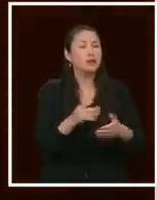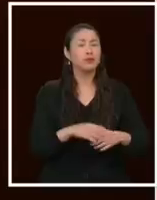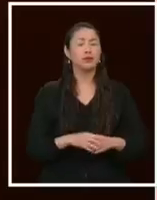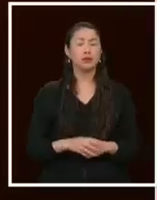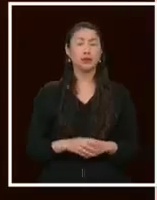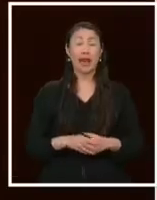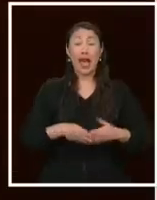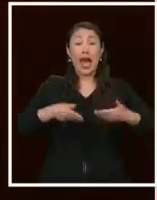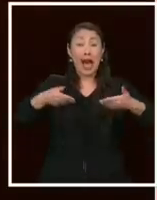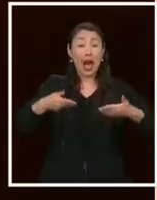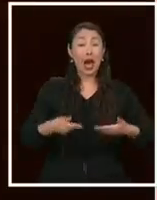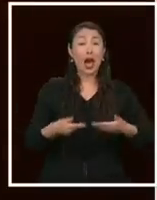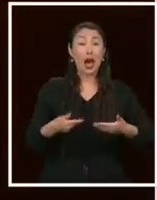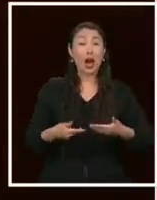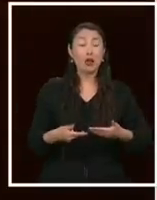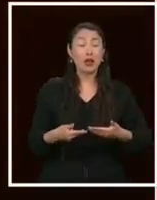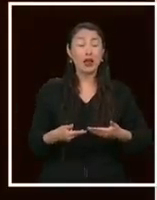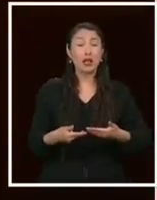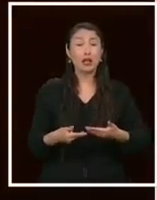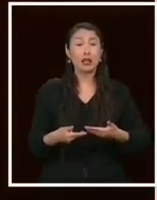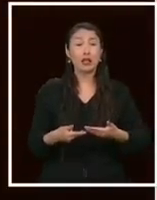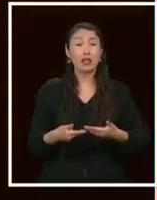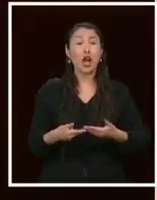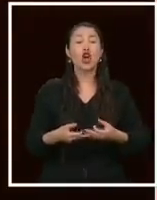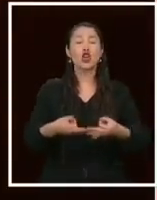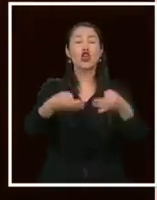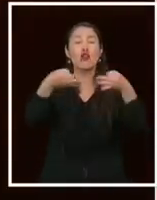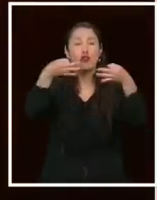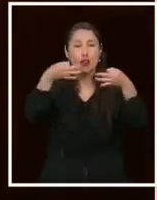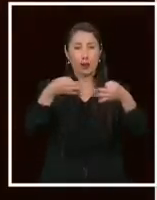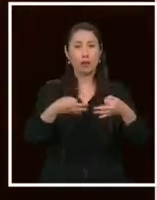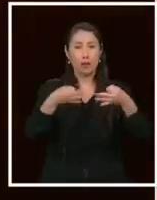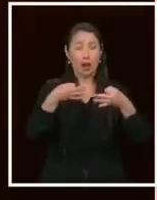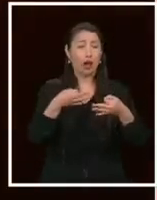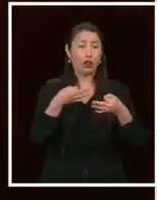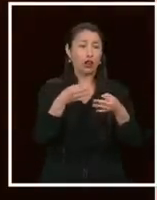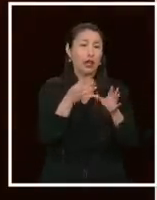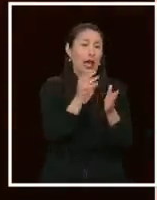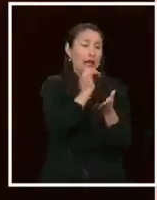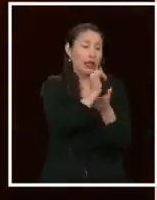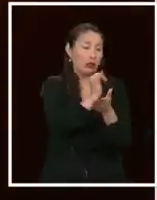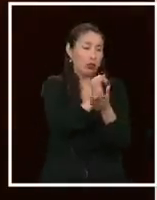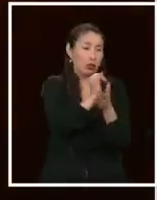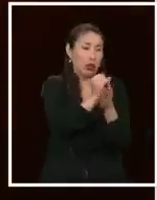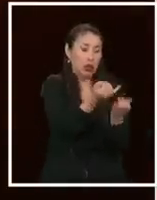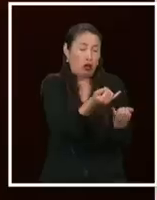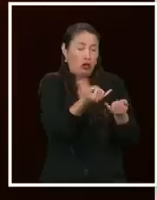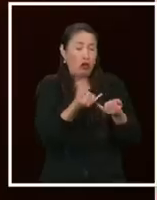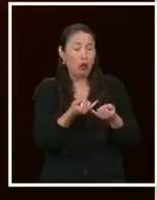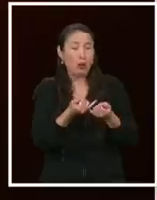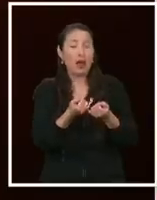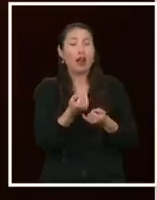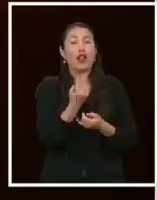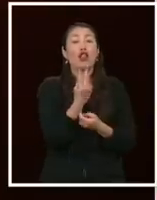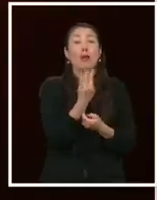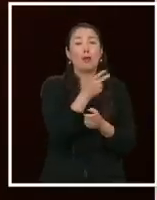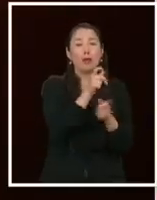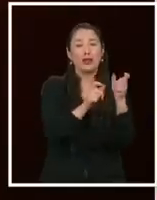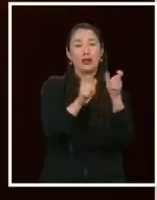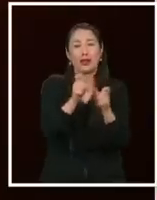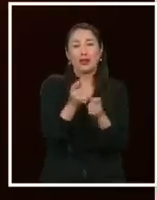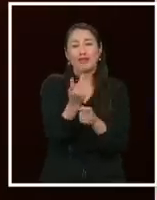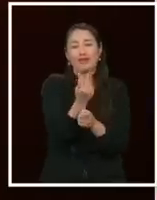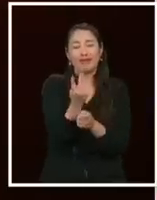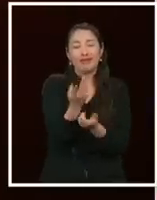este momento tenemos la confirmación a través de los organismos que están en terreno de dos personas, lamentablemente